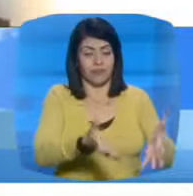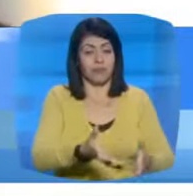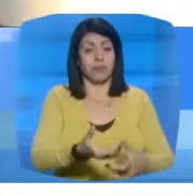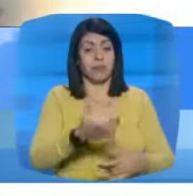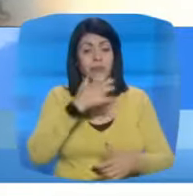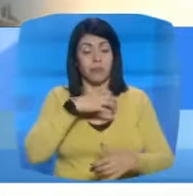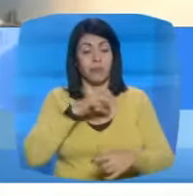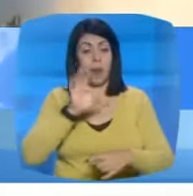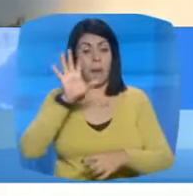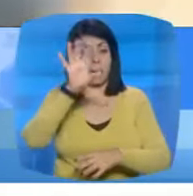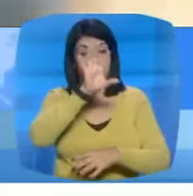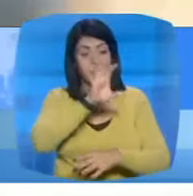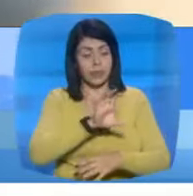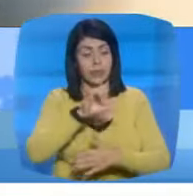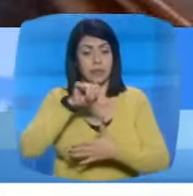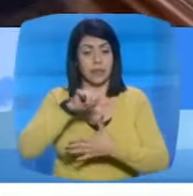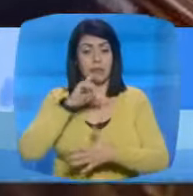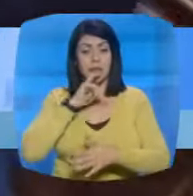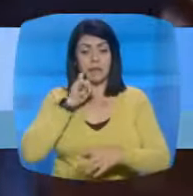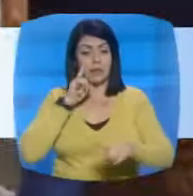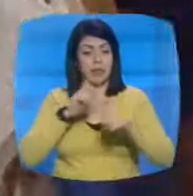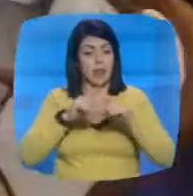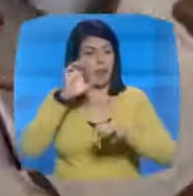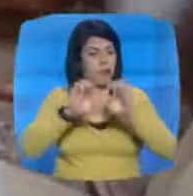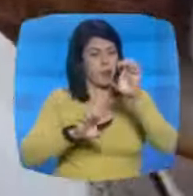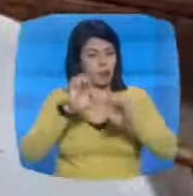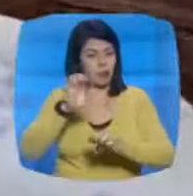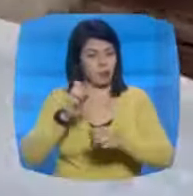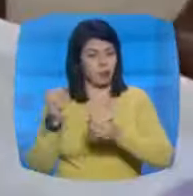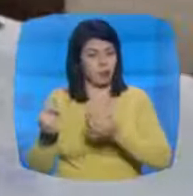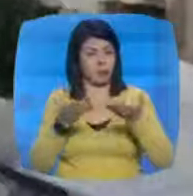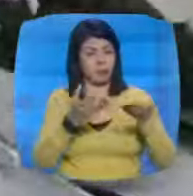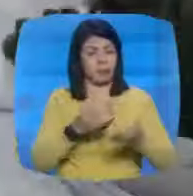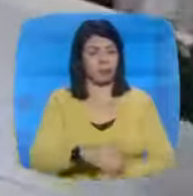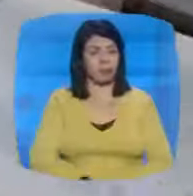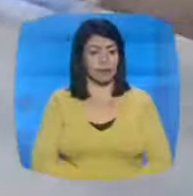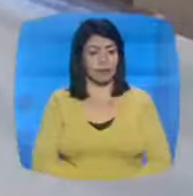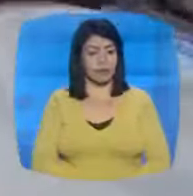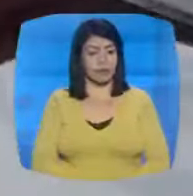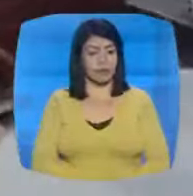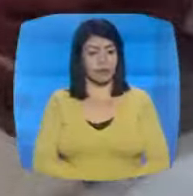países sudamericanos, lo que dificultaba el análisis de los envíos.